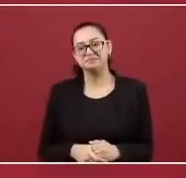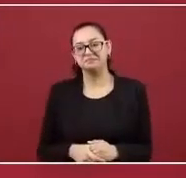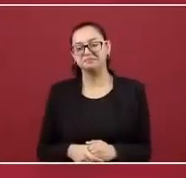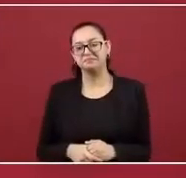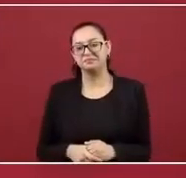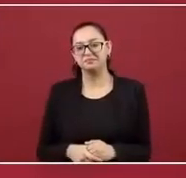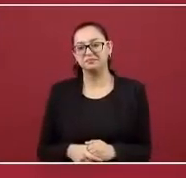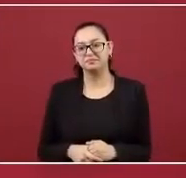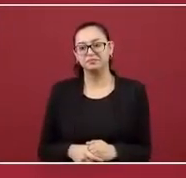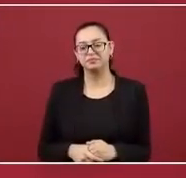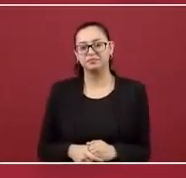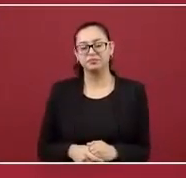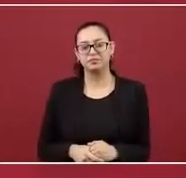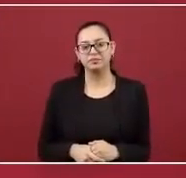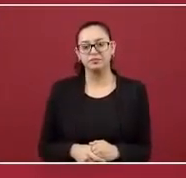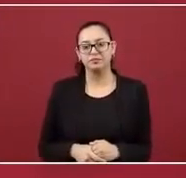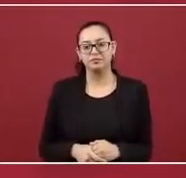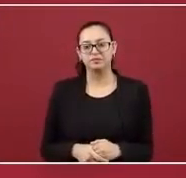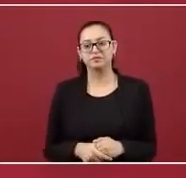Pero